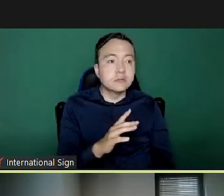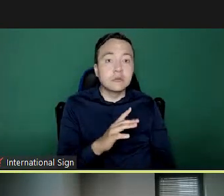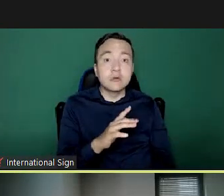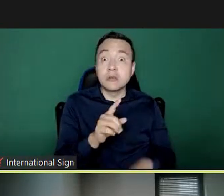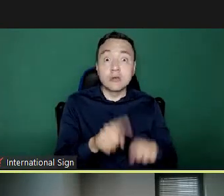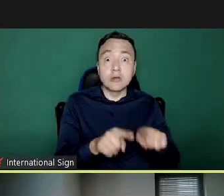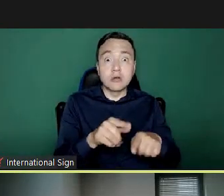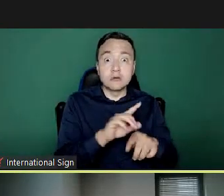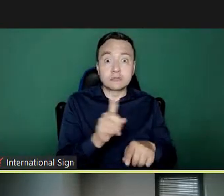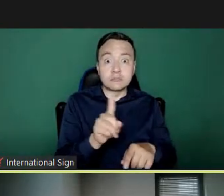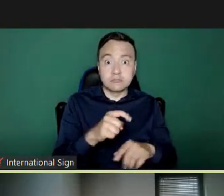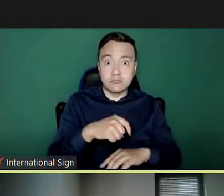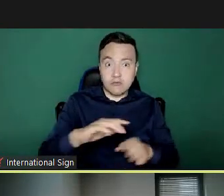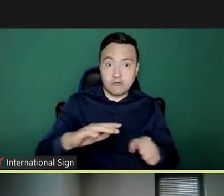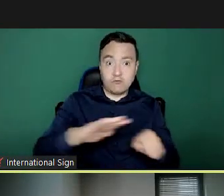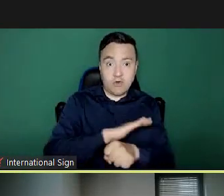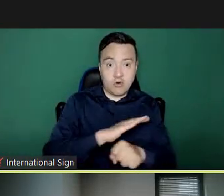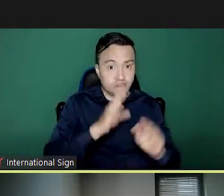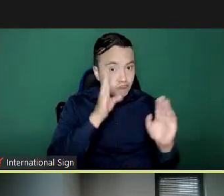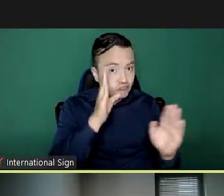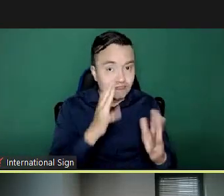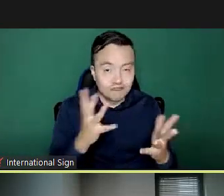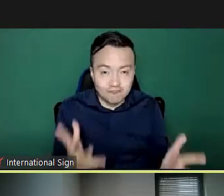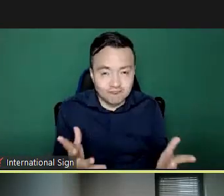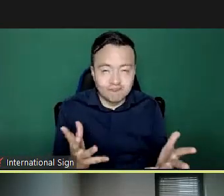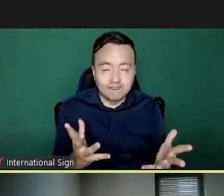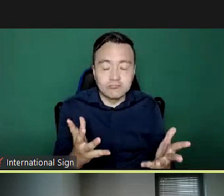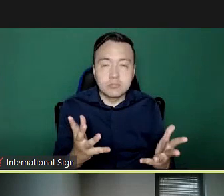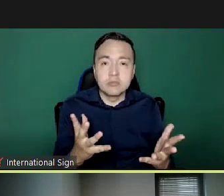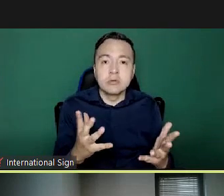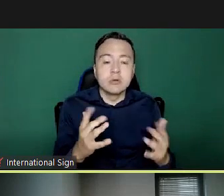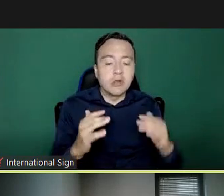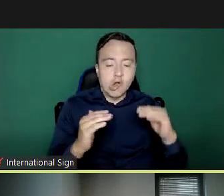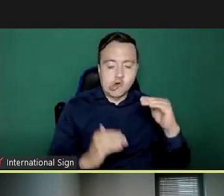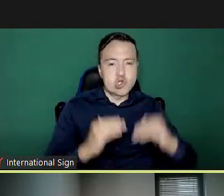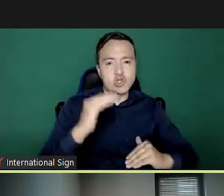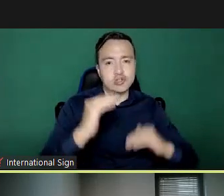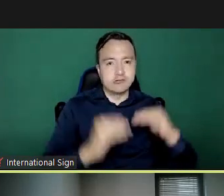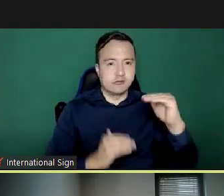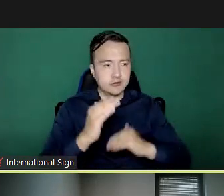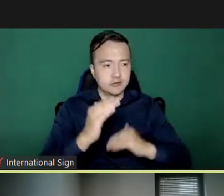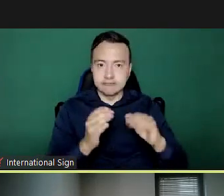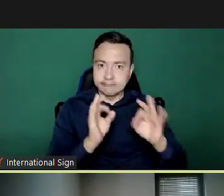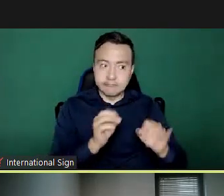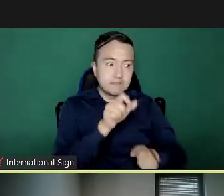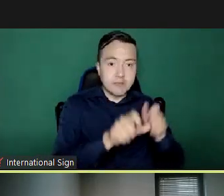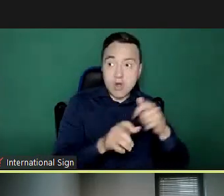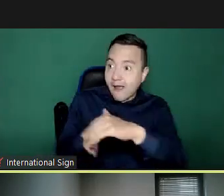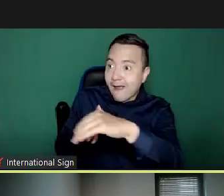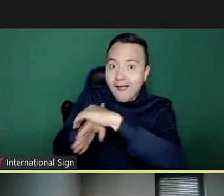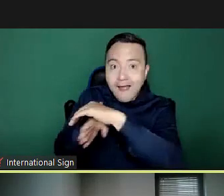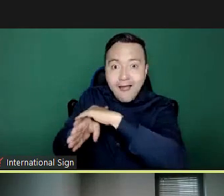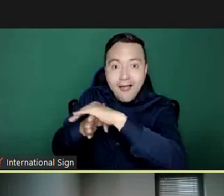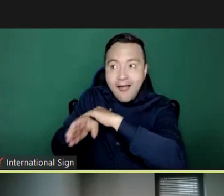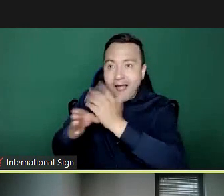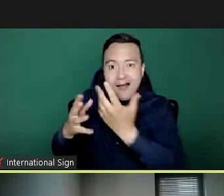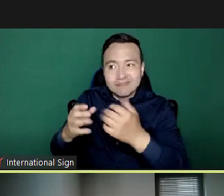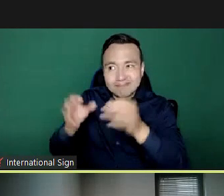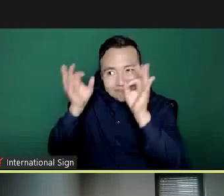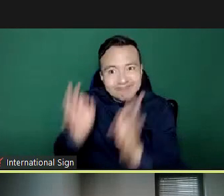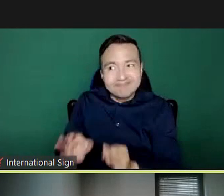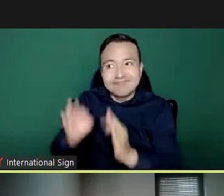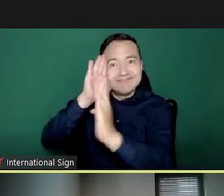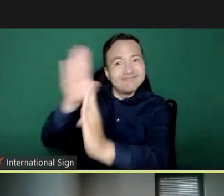papel completamente. Las inequidades en el acceso a buena calidad de servicios son de larga data, pero la pandemia